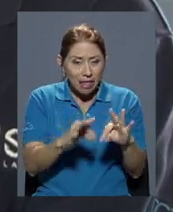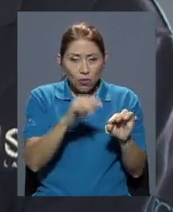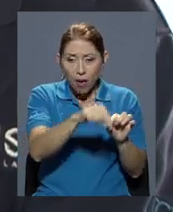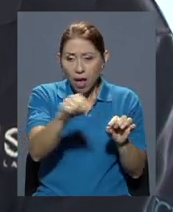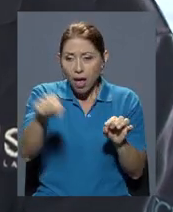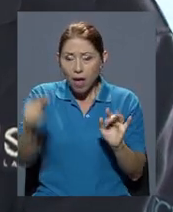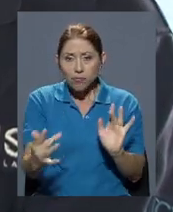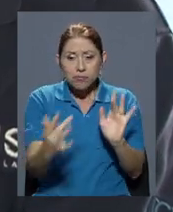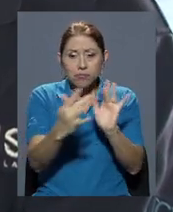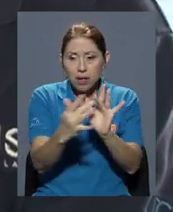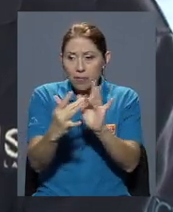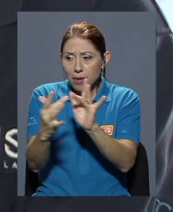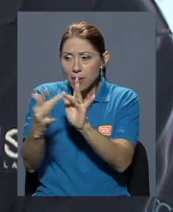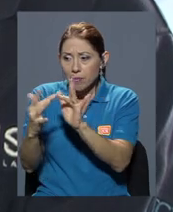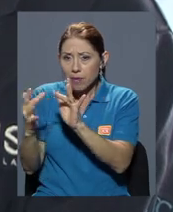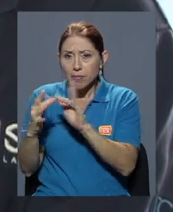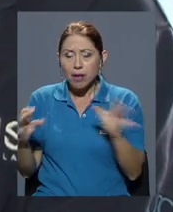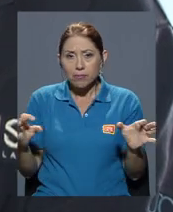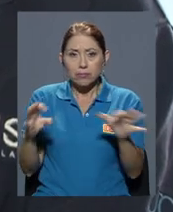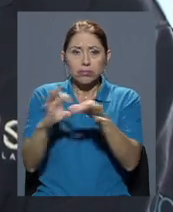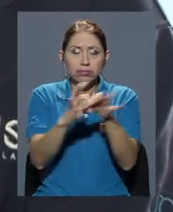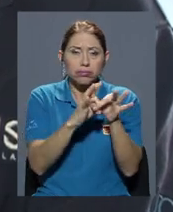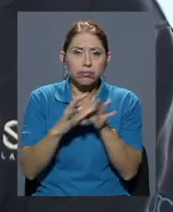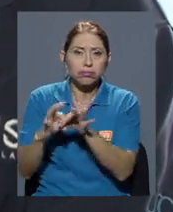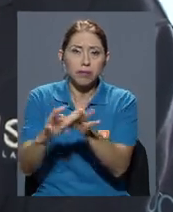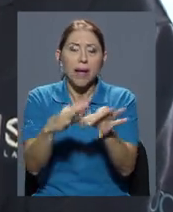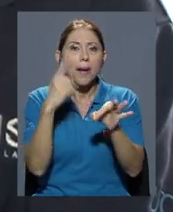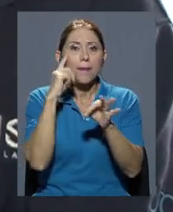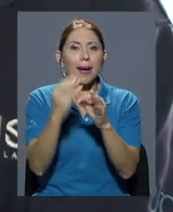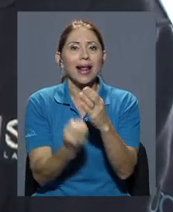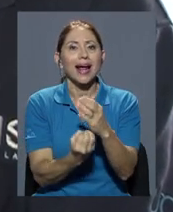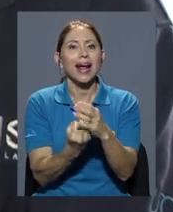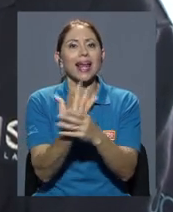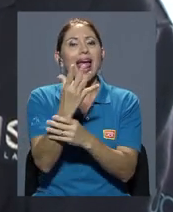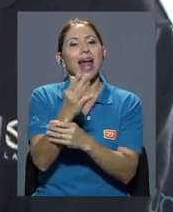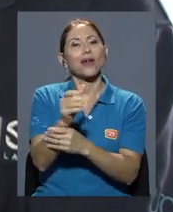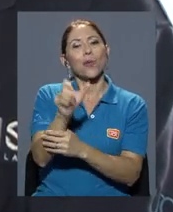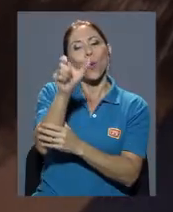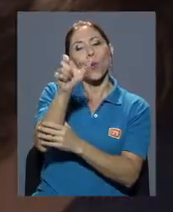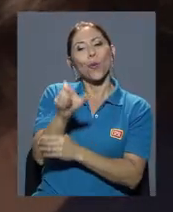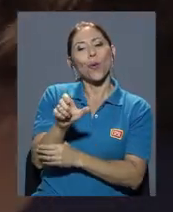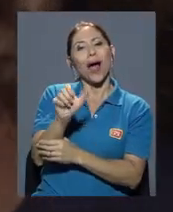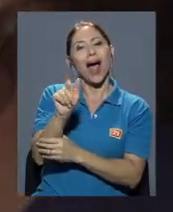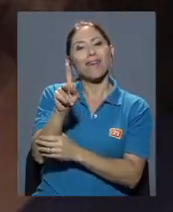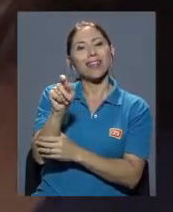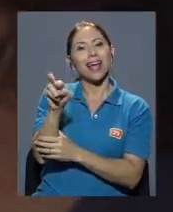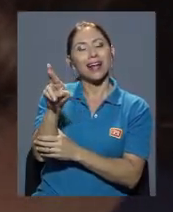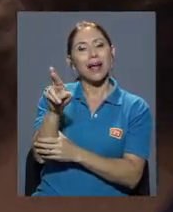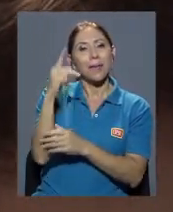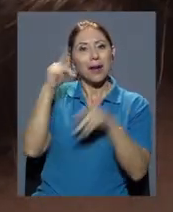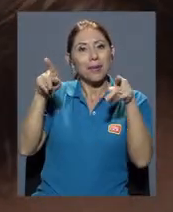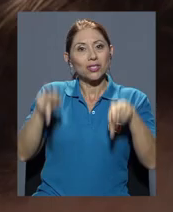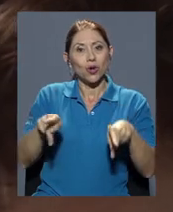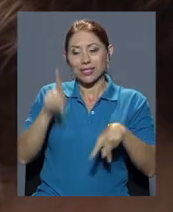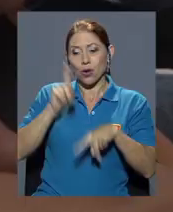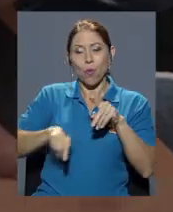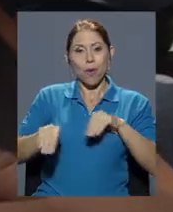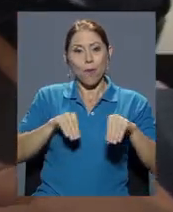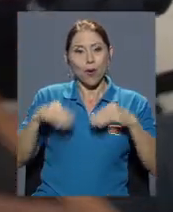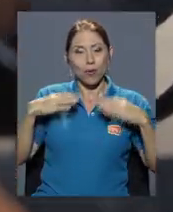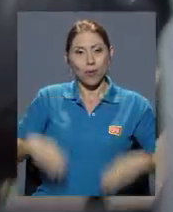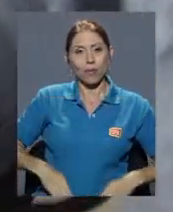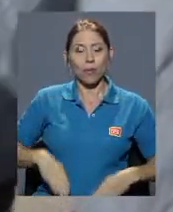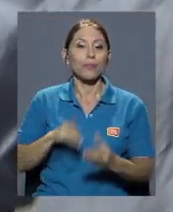para ir creando esta plataforma para crear como ese avatar para las personas que van perdiendo movilidad en su cuerpo.